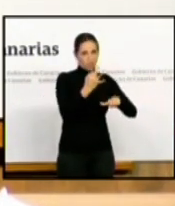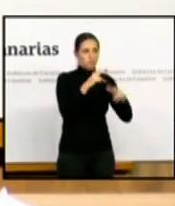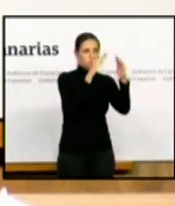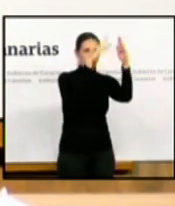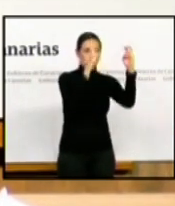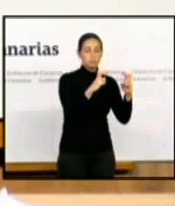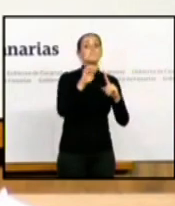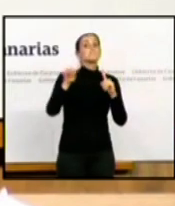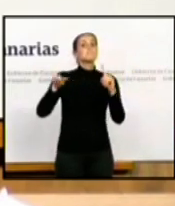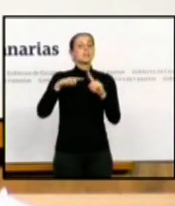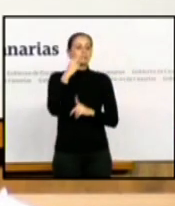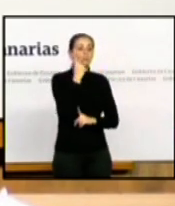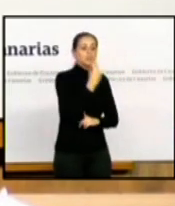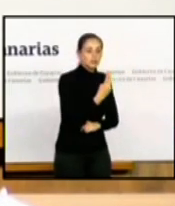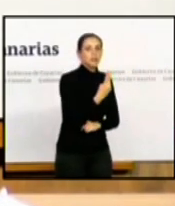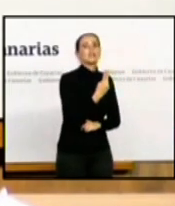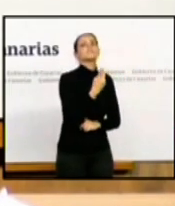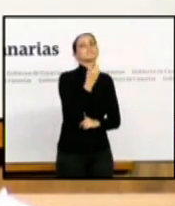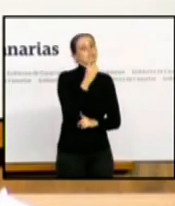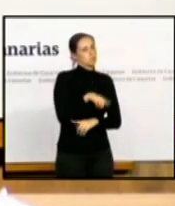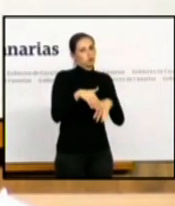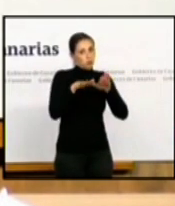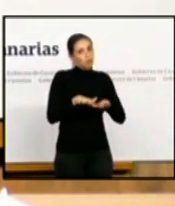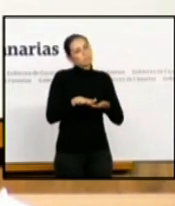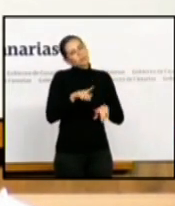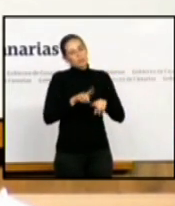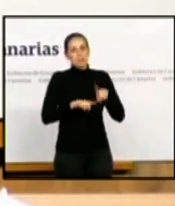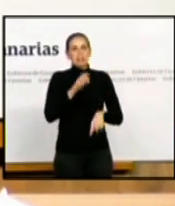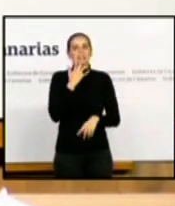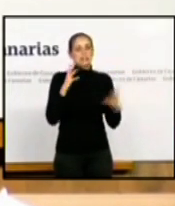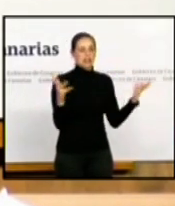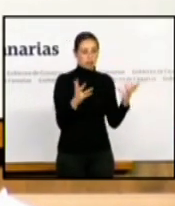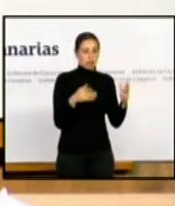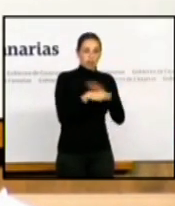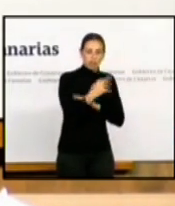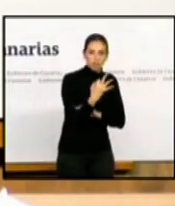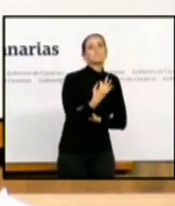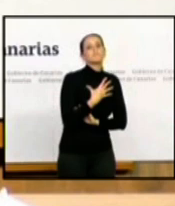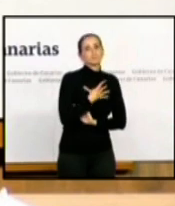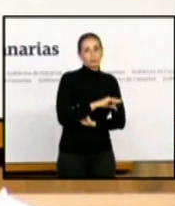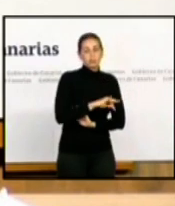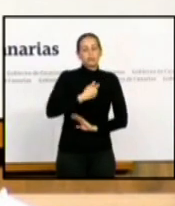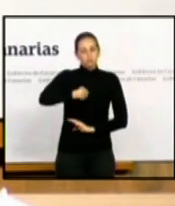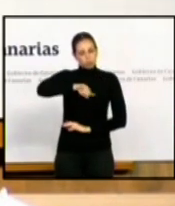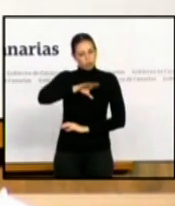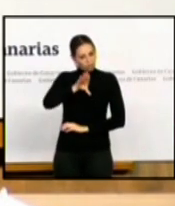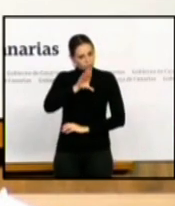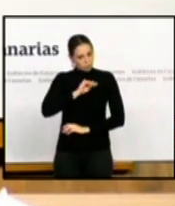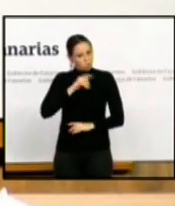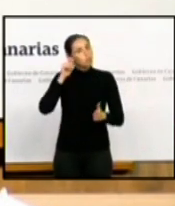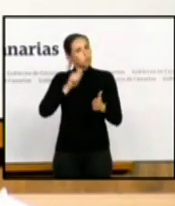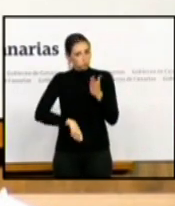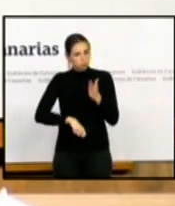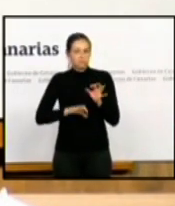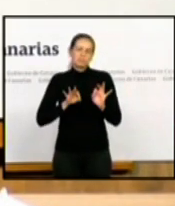los familiares que en ellos están, salvo gravedad máxima. Y entendemos que es una medida dura, especialmente en estas fechas